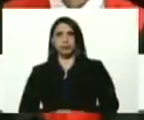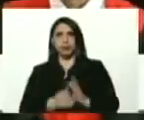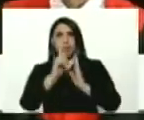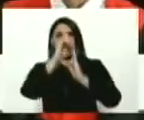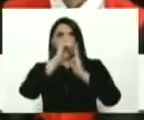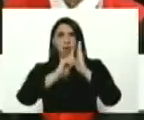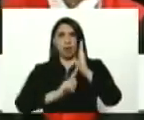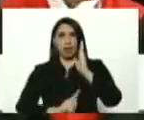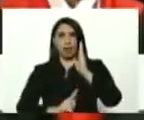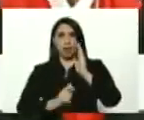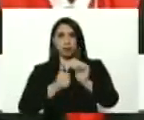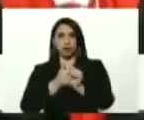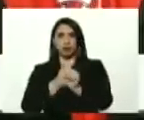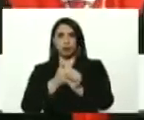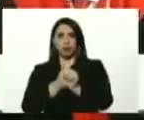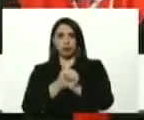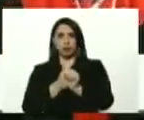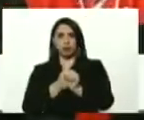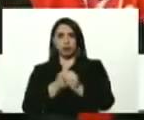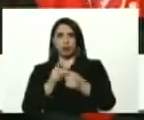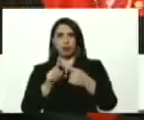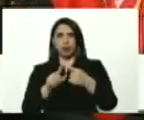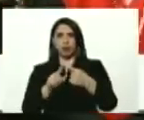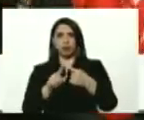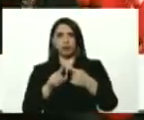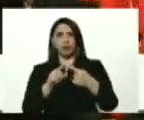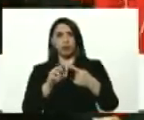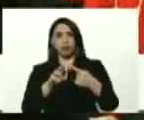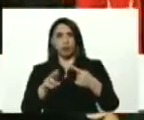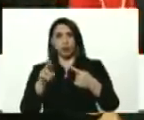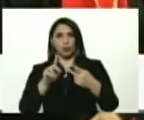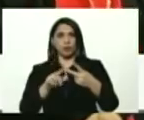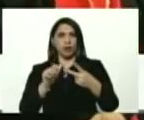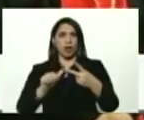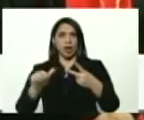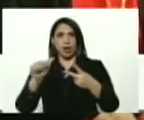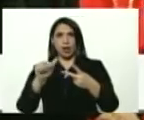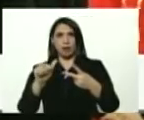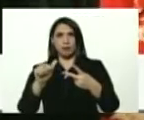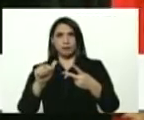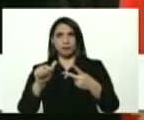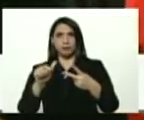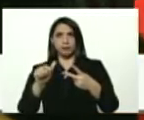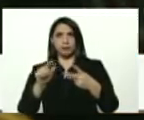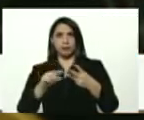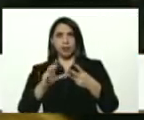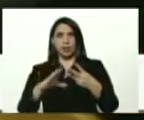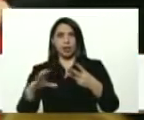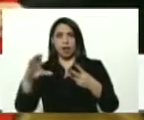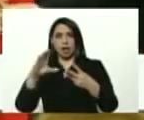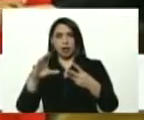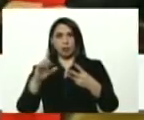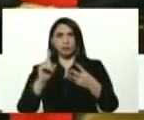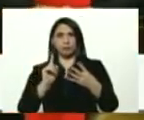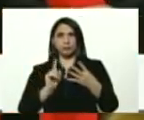estos suplentes Acton Rodolfo Hernández Rodríguez, Alex David Saiz, Carlos Enrique